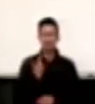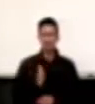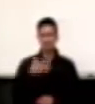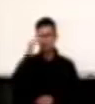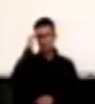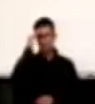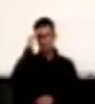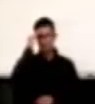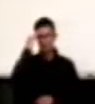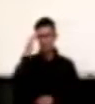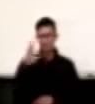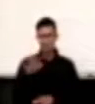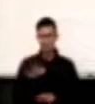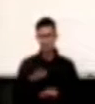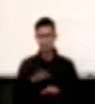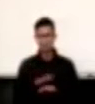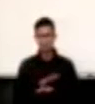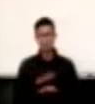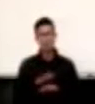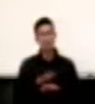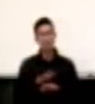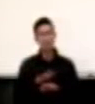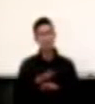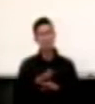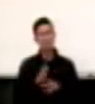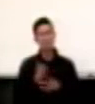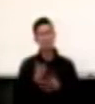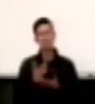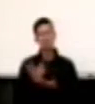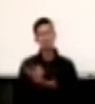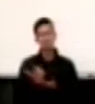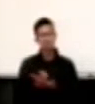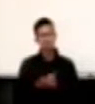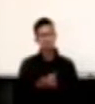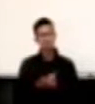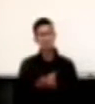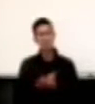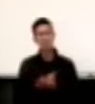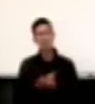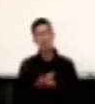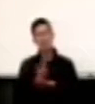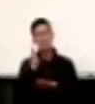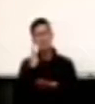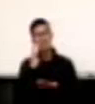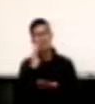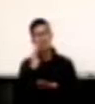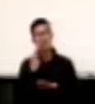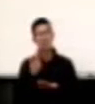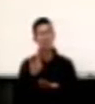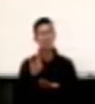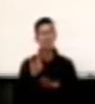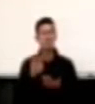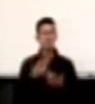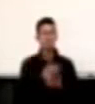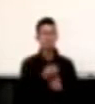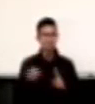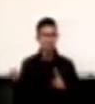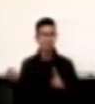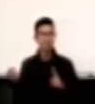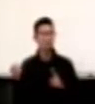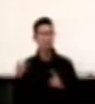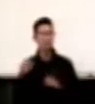ahorita el sistema de financiamiento político, quizás no el sistema electoral, quizás sí modificarlo, pero de manera muy